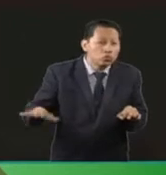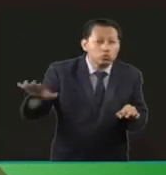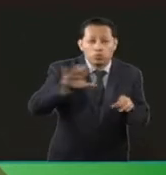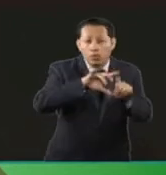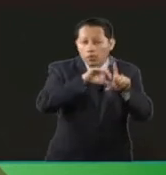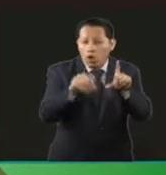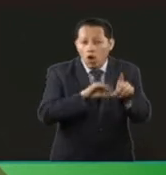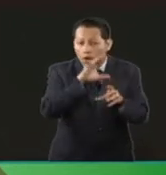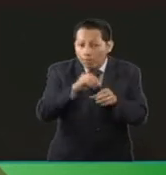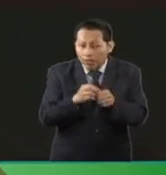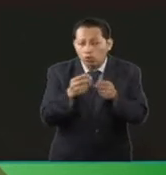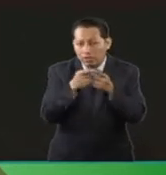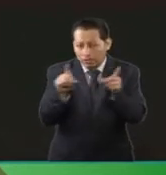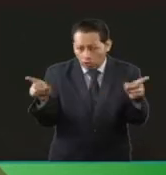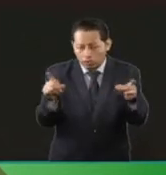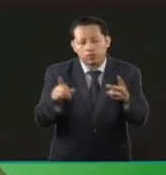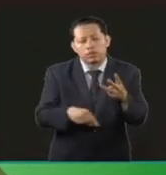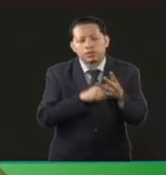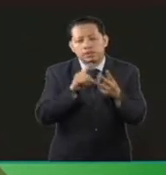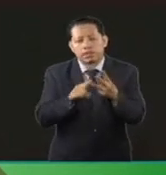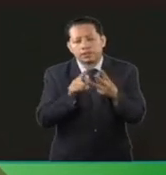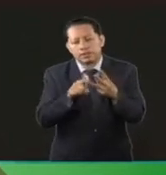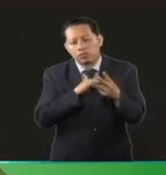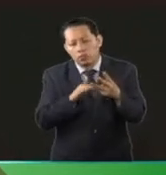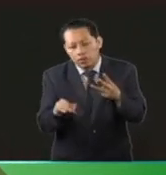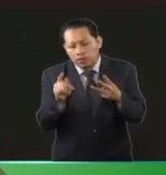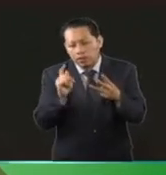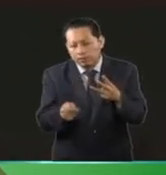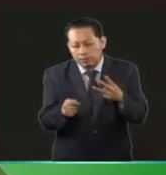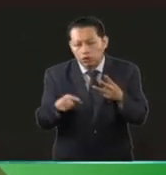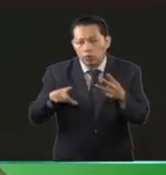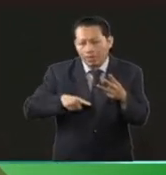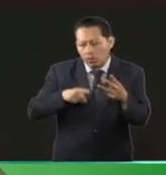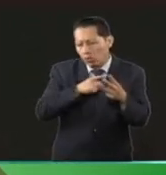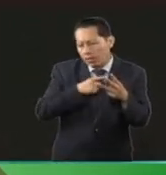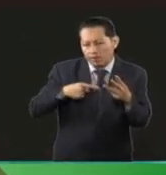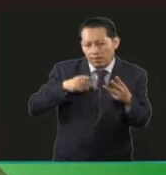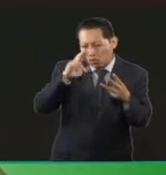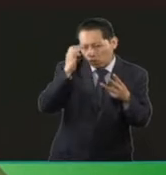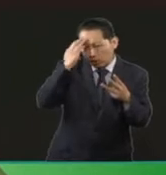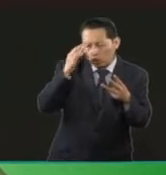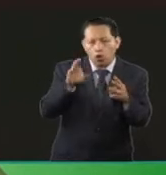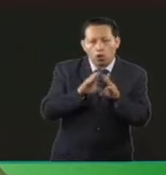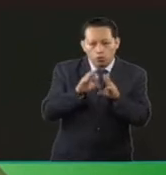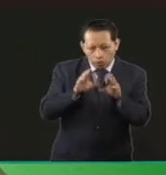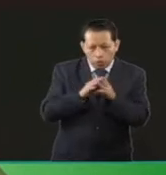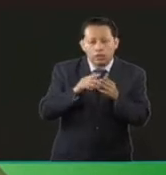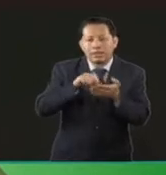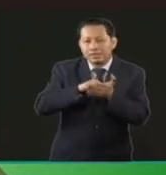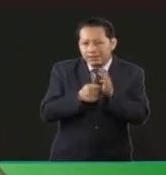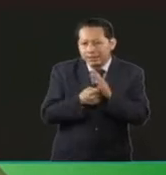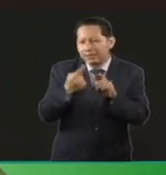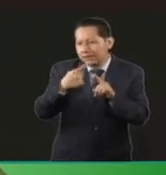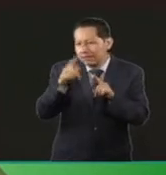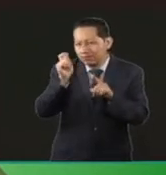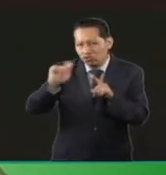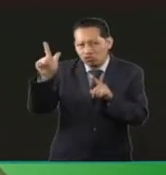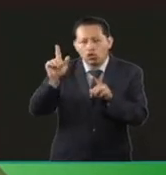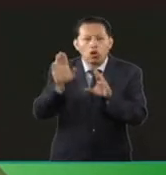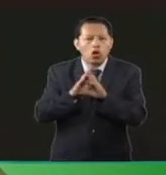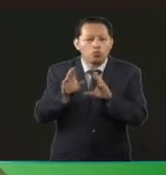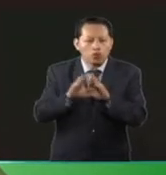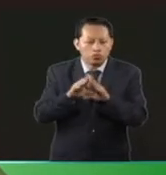del país tres el estado debe de reconocer la capacidad técnica y profesionalismo de la